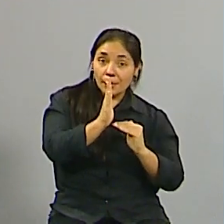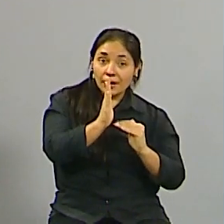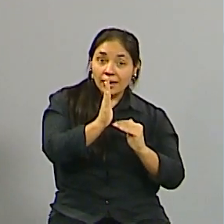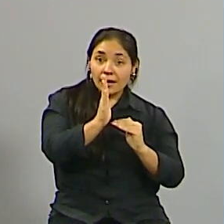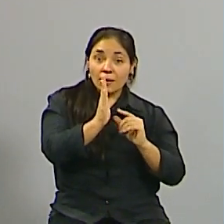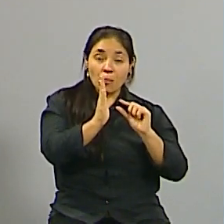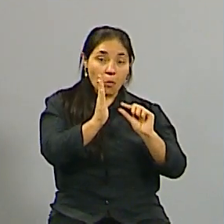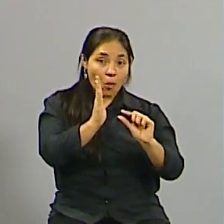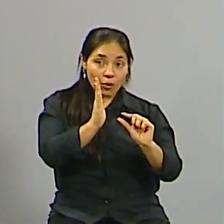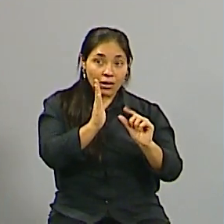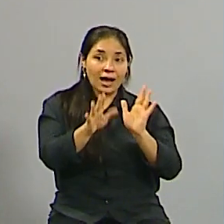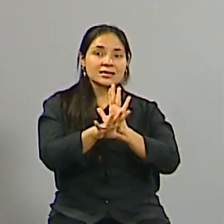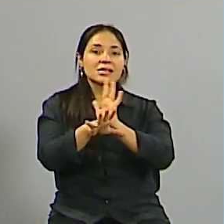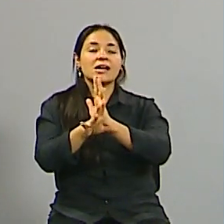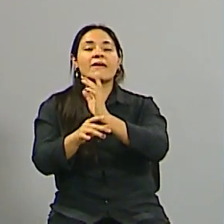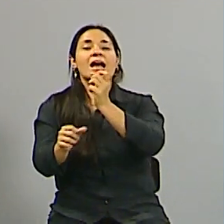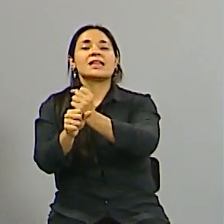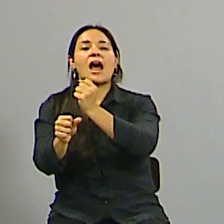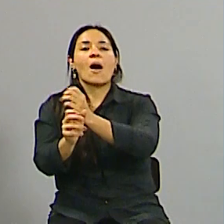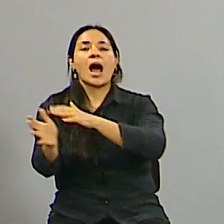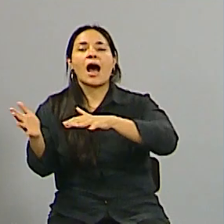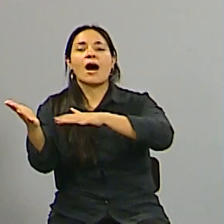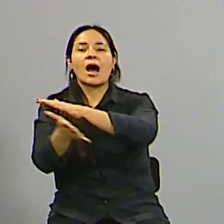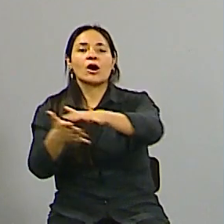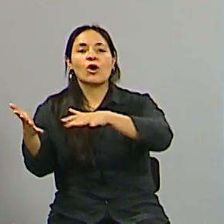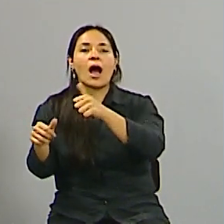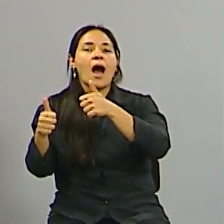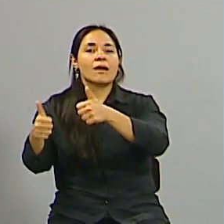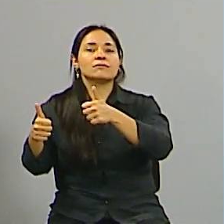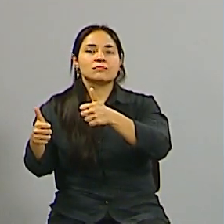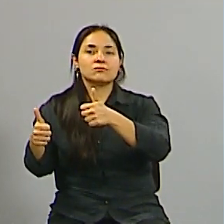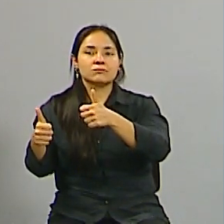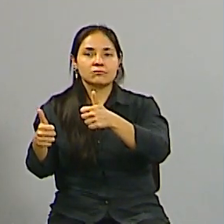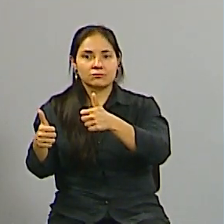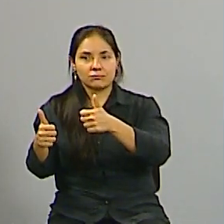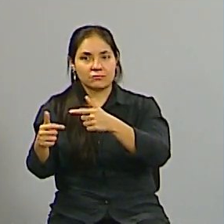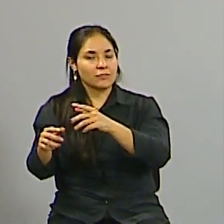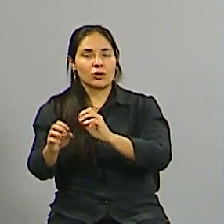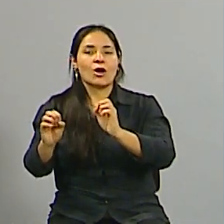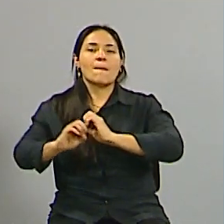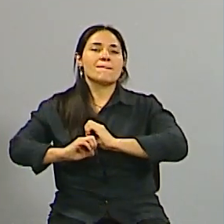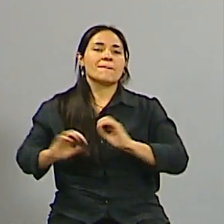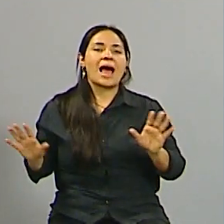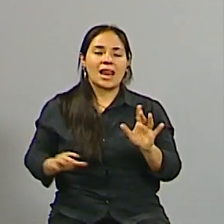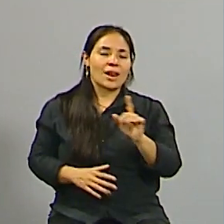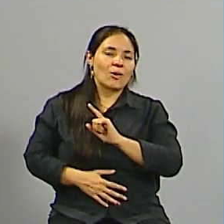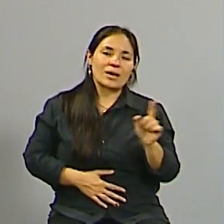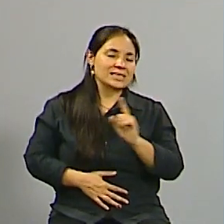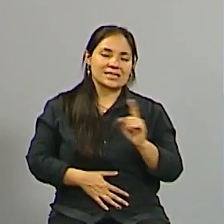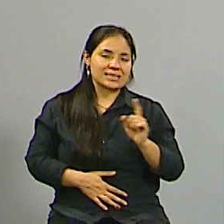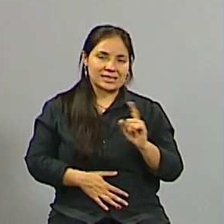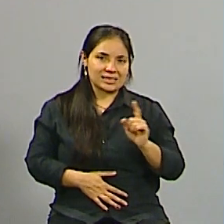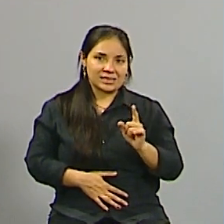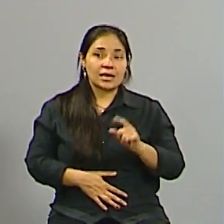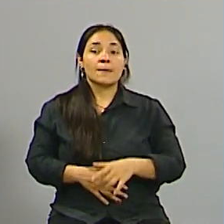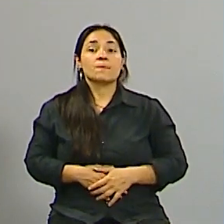es igual a un mercado de trabajo relativamente saludable. Claro. Error. Bajo todo punto de vista, error. Si